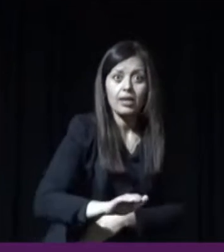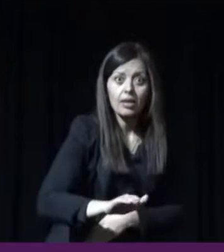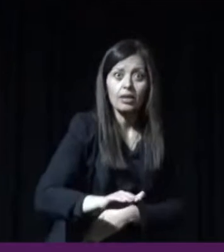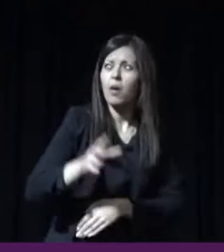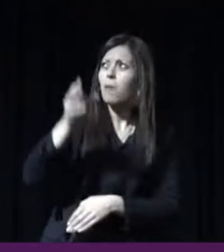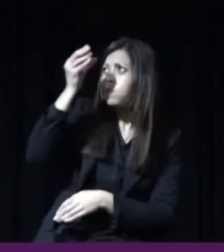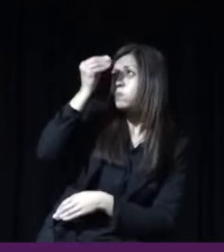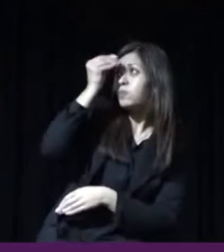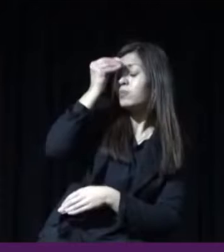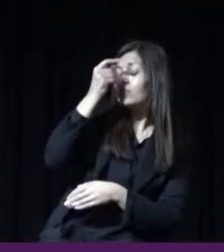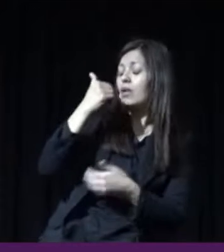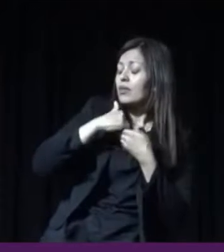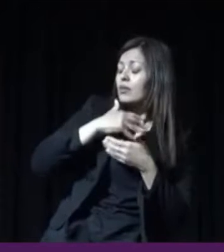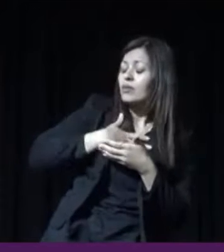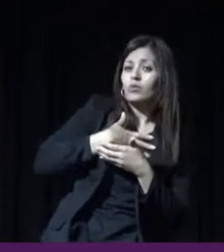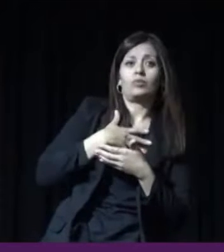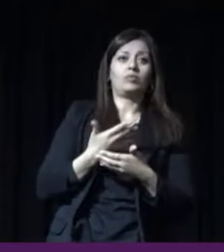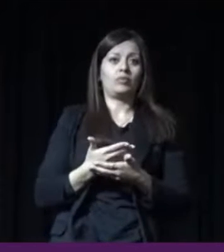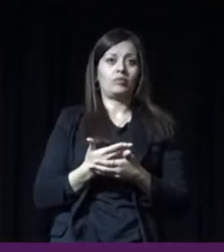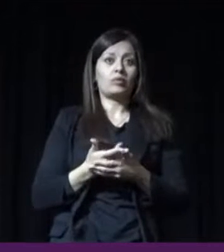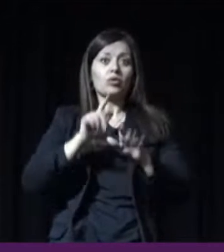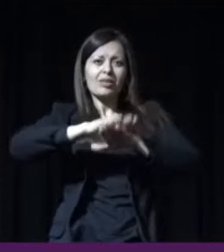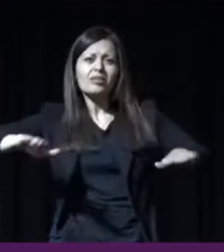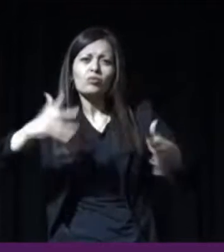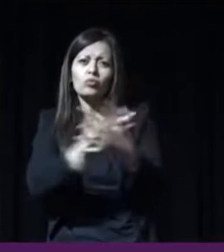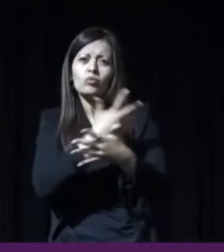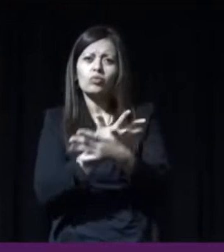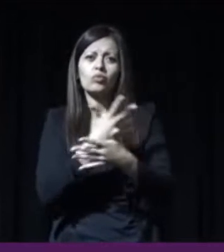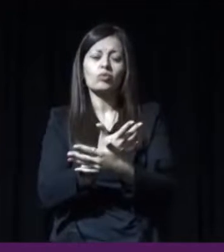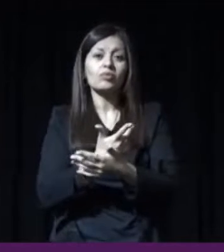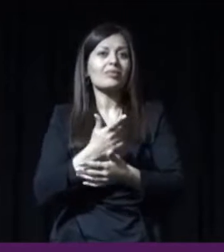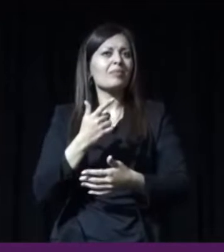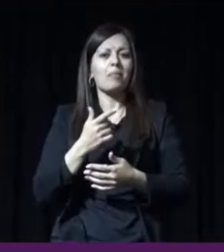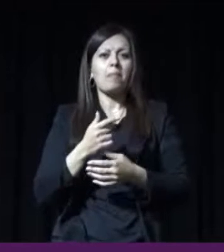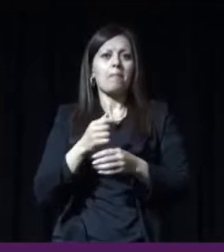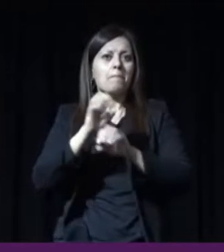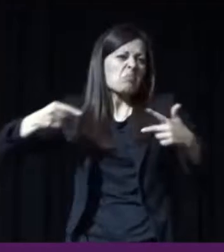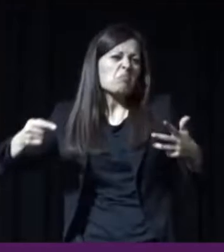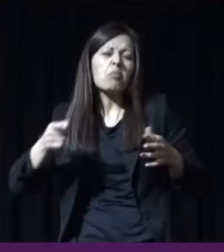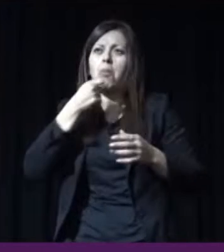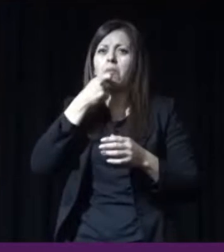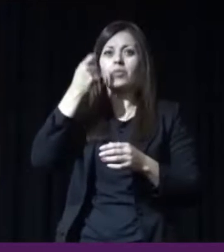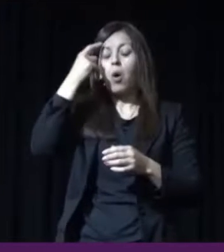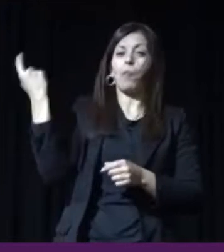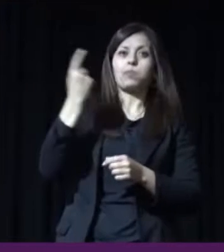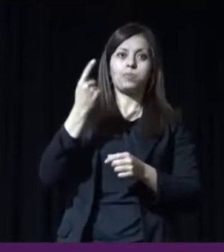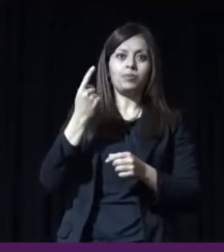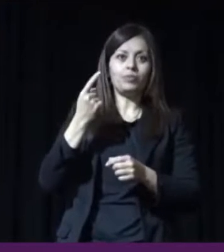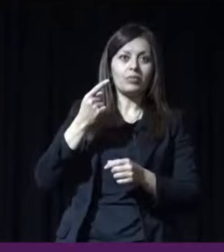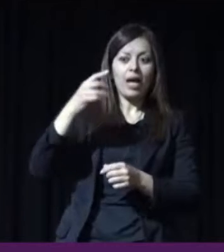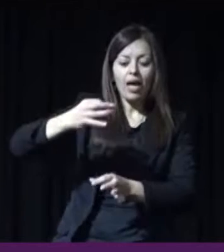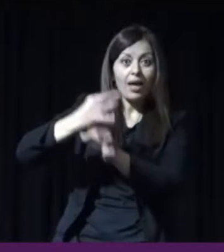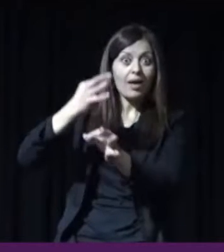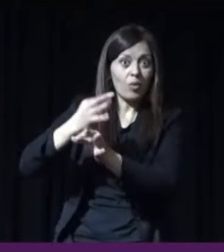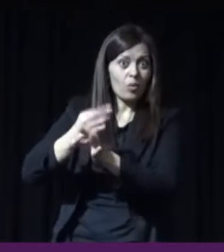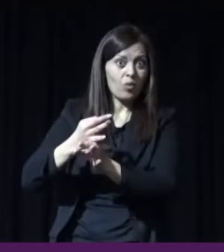Y las experiencias adversas en la infancia es una de nuestras peores crisis de salud pública no resuelta. En nuestras escuelas, nuestras maestras